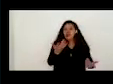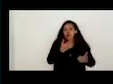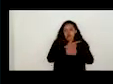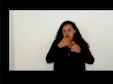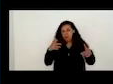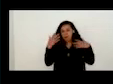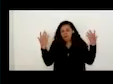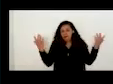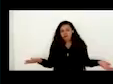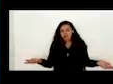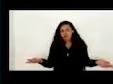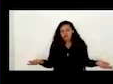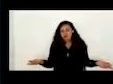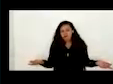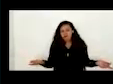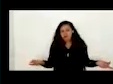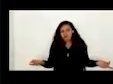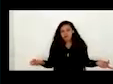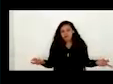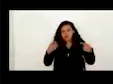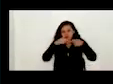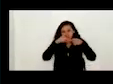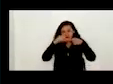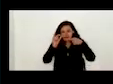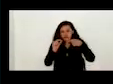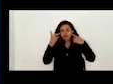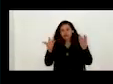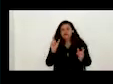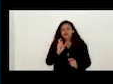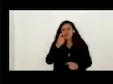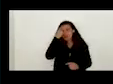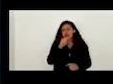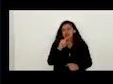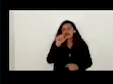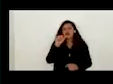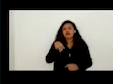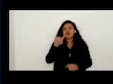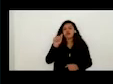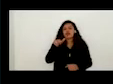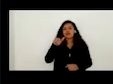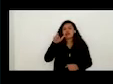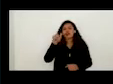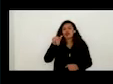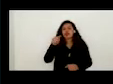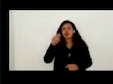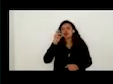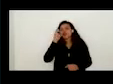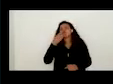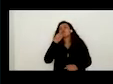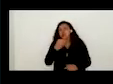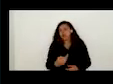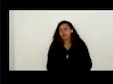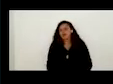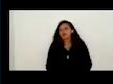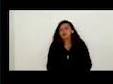algunas vainas de jotes y, por ejemplo, una barra pequeña de amaranto, serían una proporción de forma adecuada.